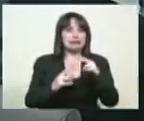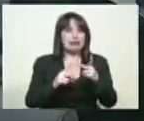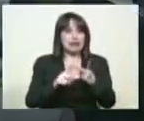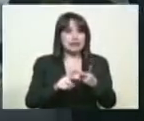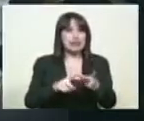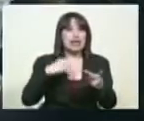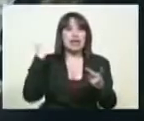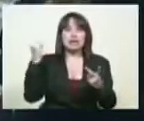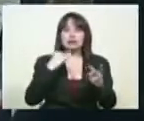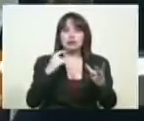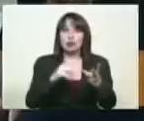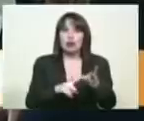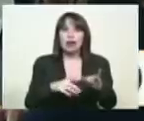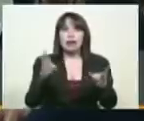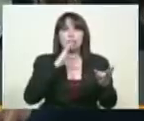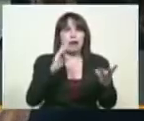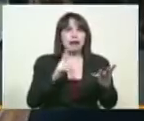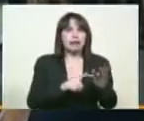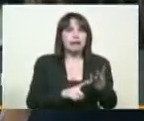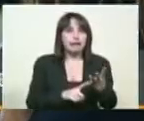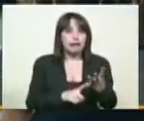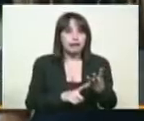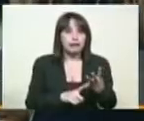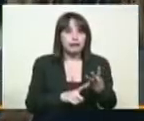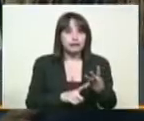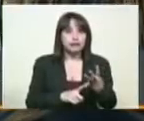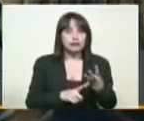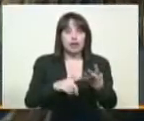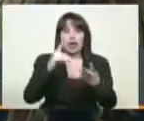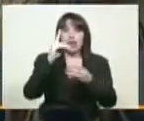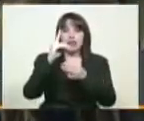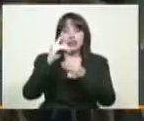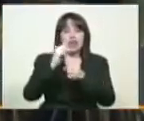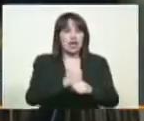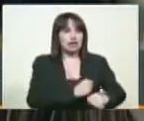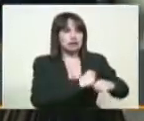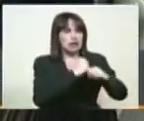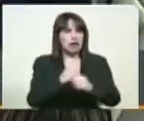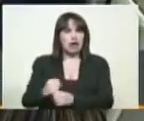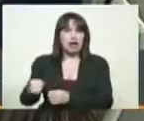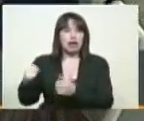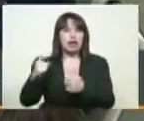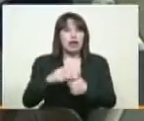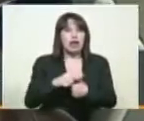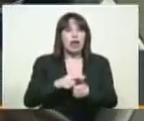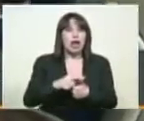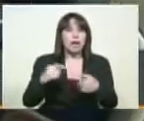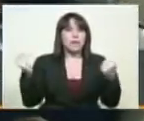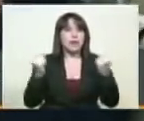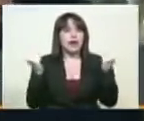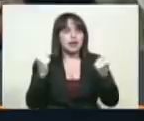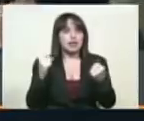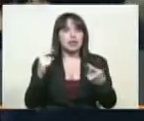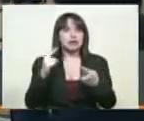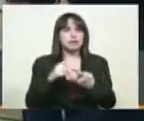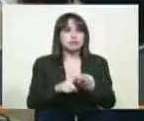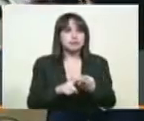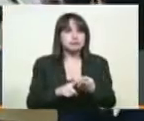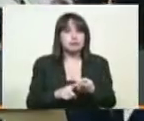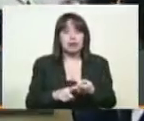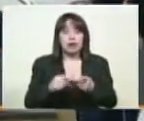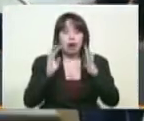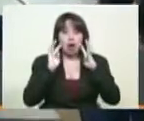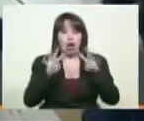el zulia en barinas en el delta en mérida impresionante lo que nos están